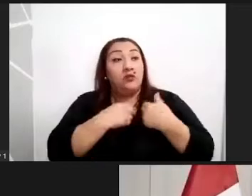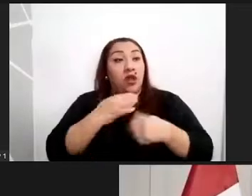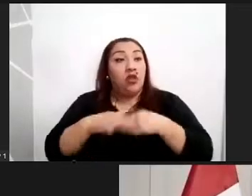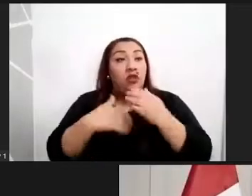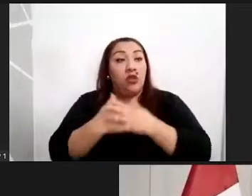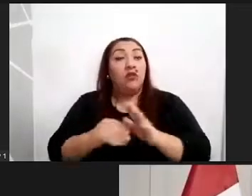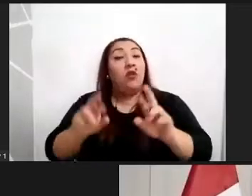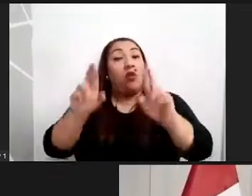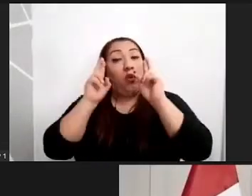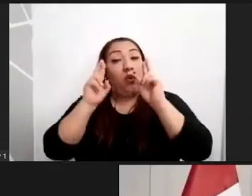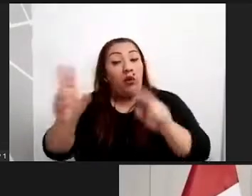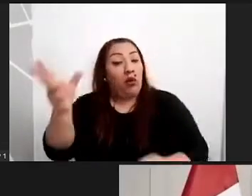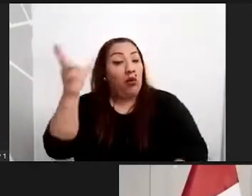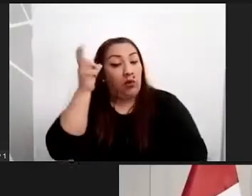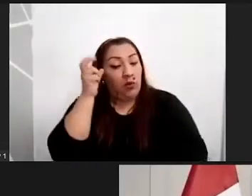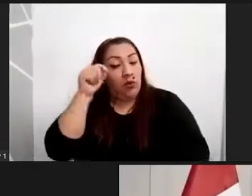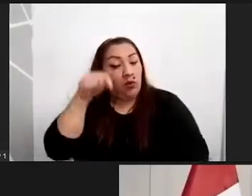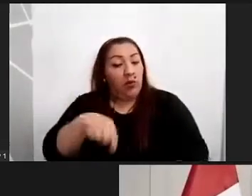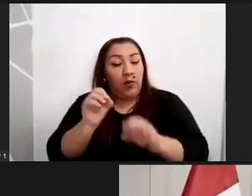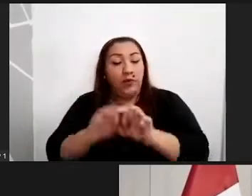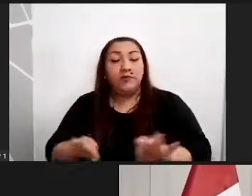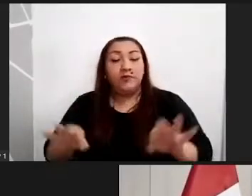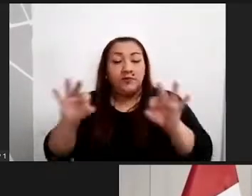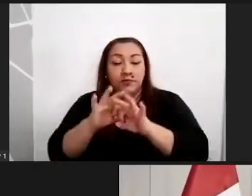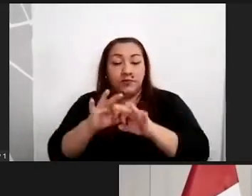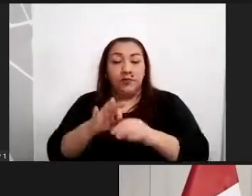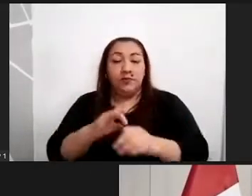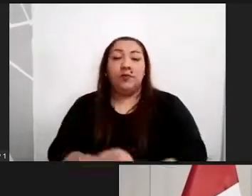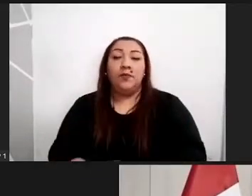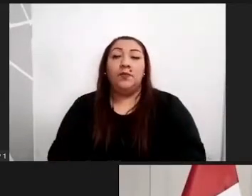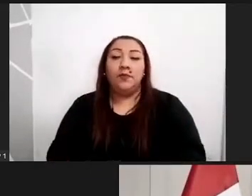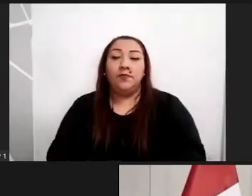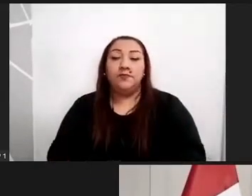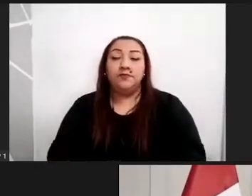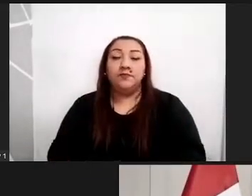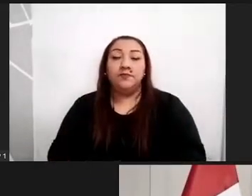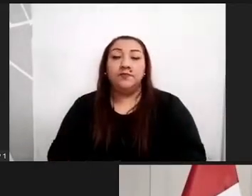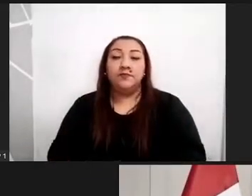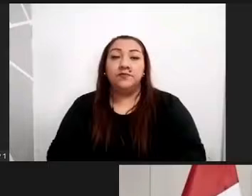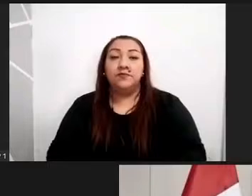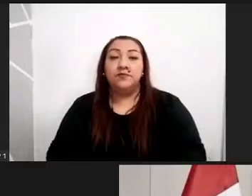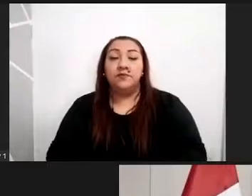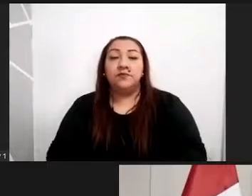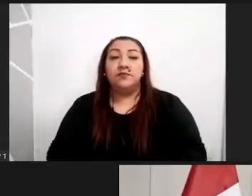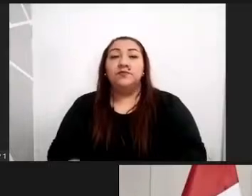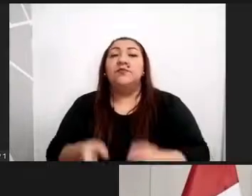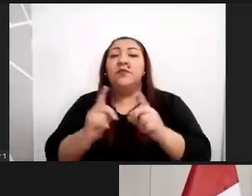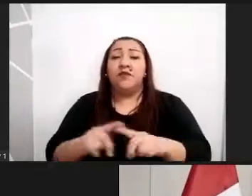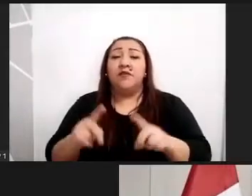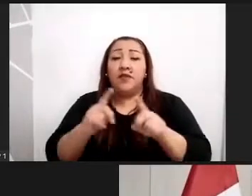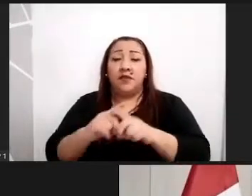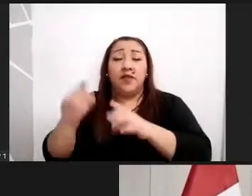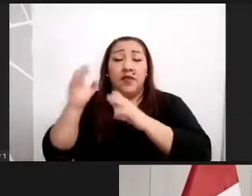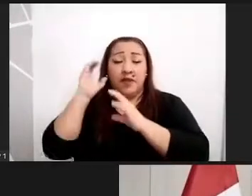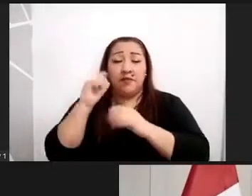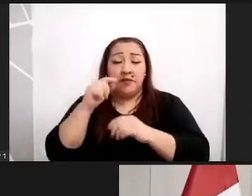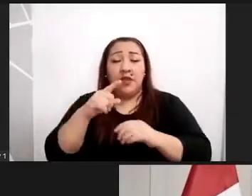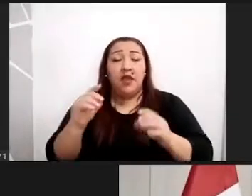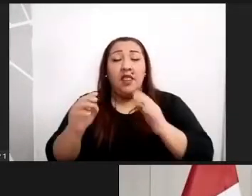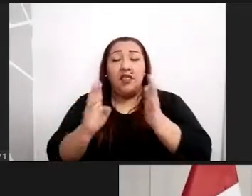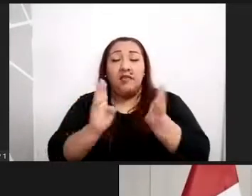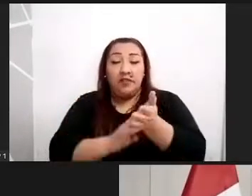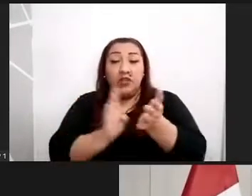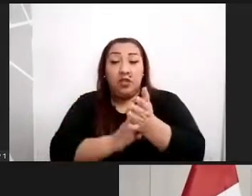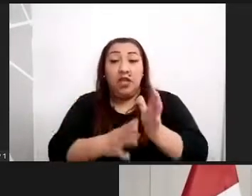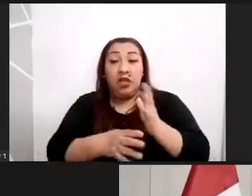escuchado y repensado esta impulsiva posición, ¿no? En cuanto a las numerosas campañas que la Defensoría ha asumido,